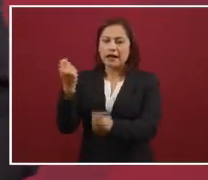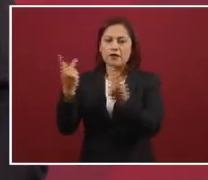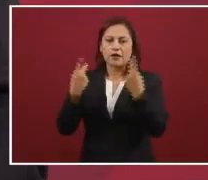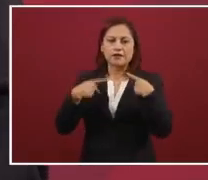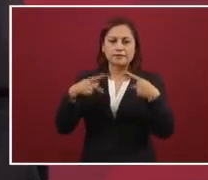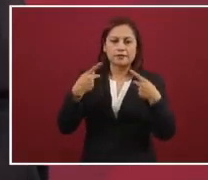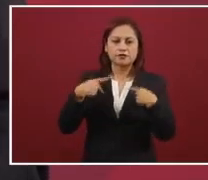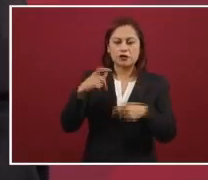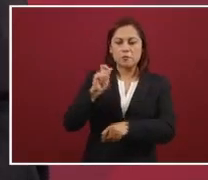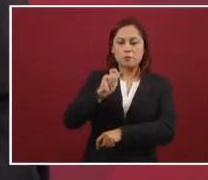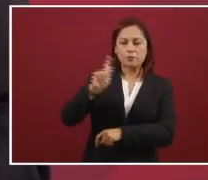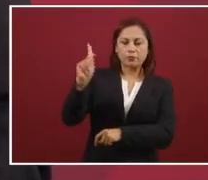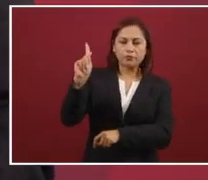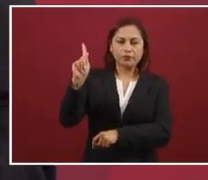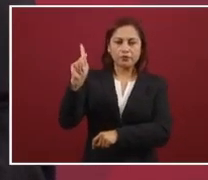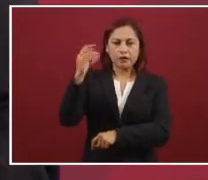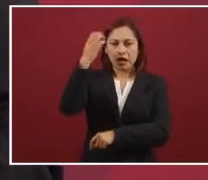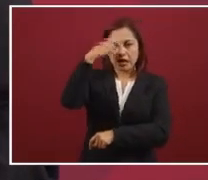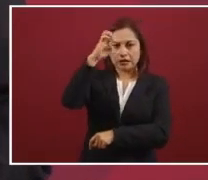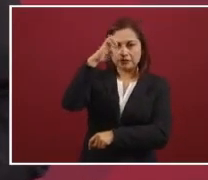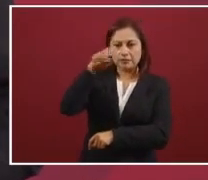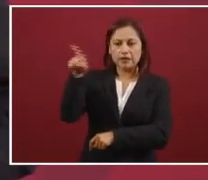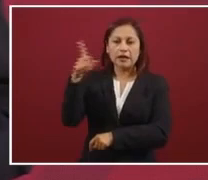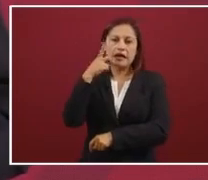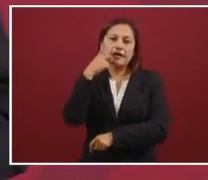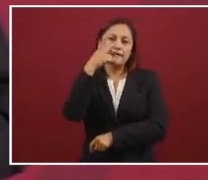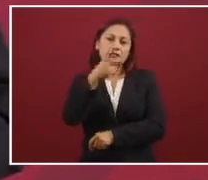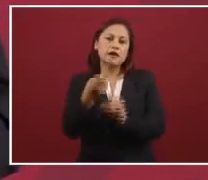los nuevos paradigmas.